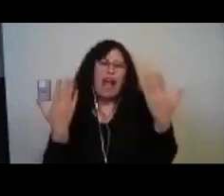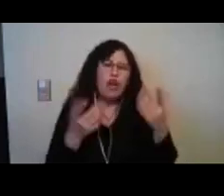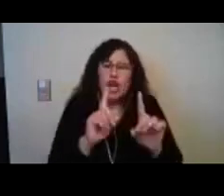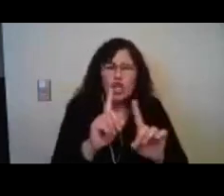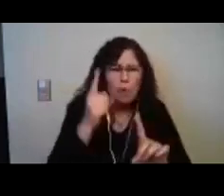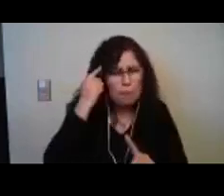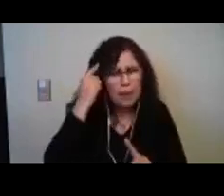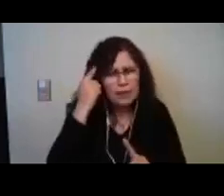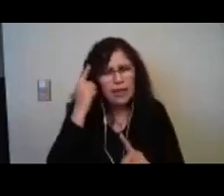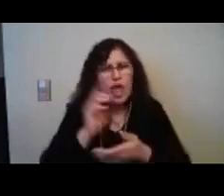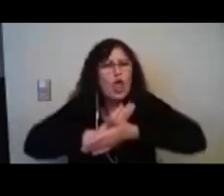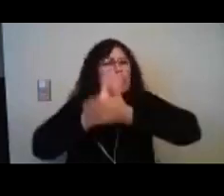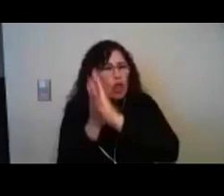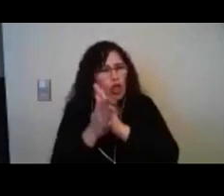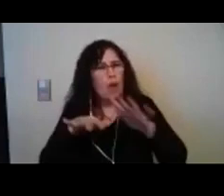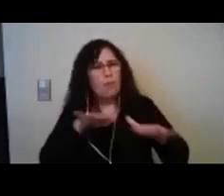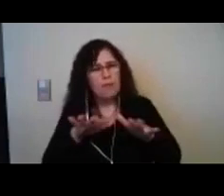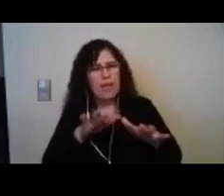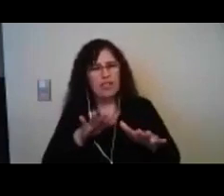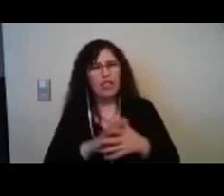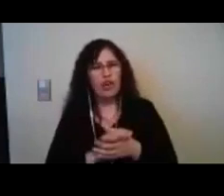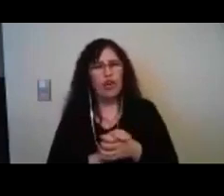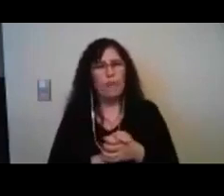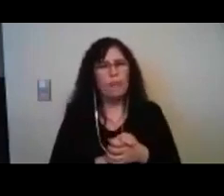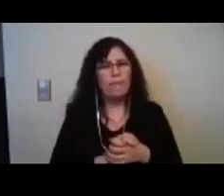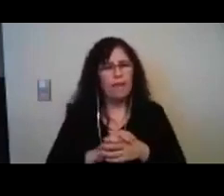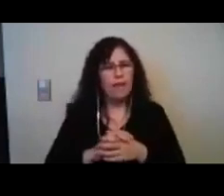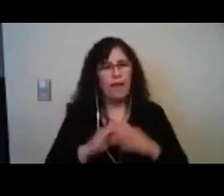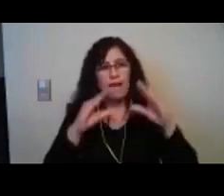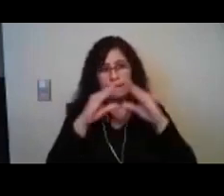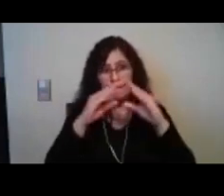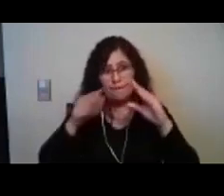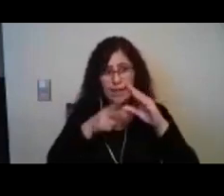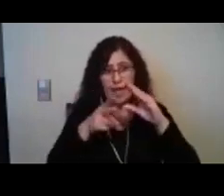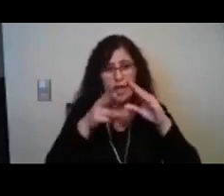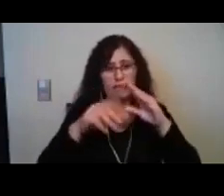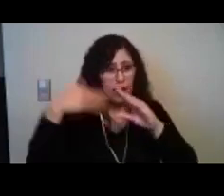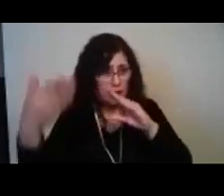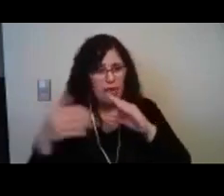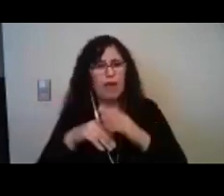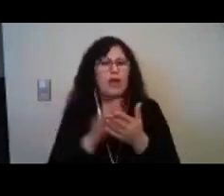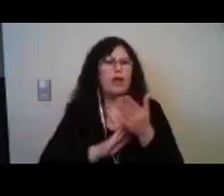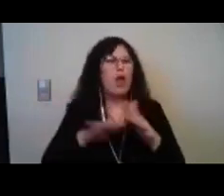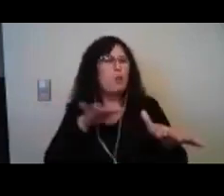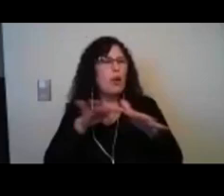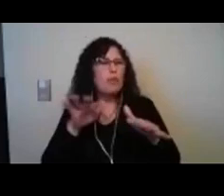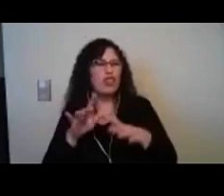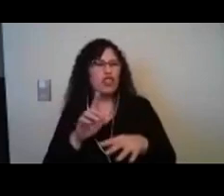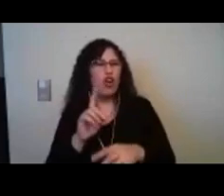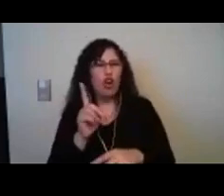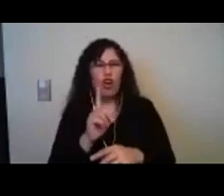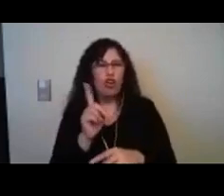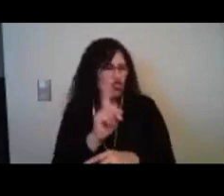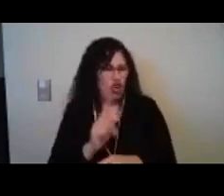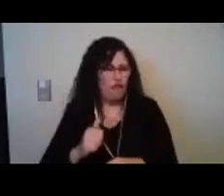que todos los movimientos, las alteraciones de la vía, movimiento involuntario, de equilibrio, automático, tienen